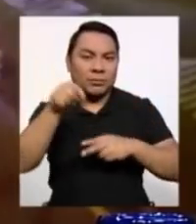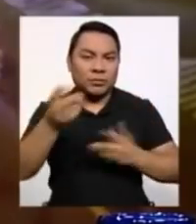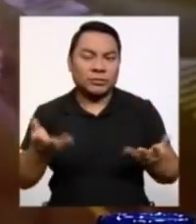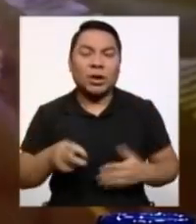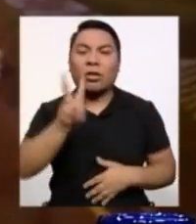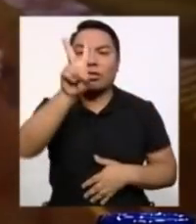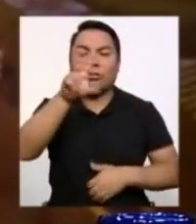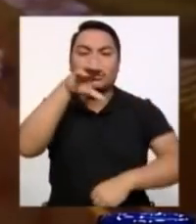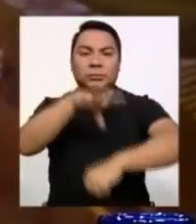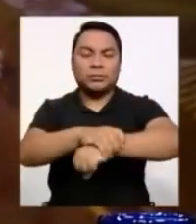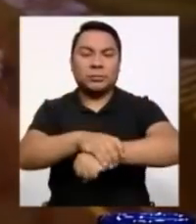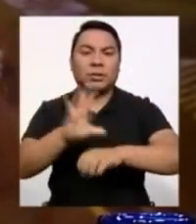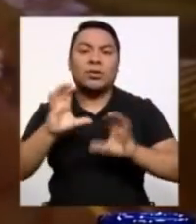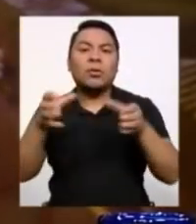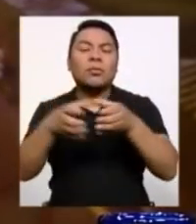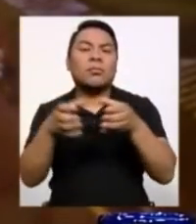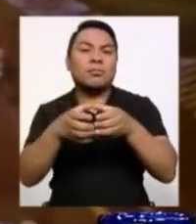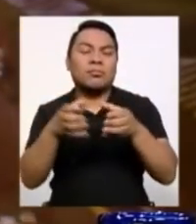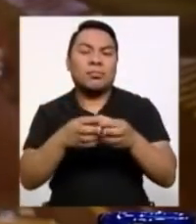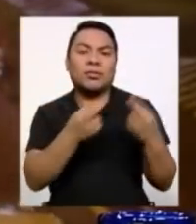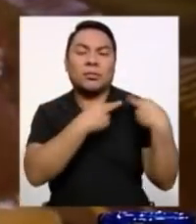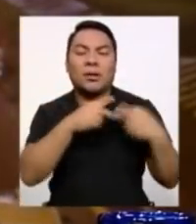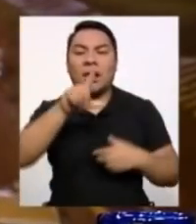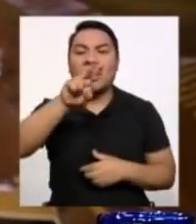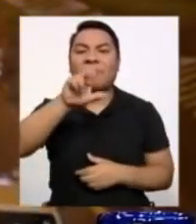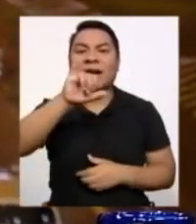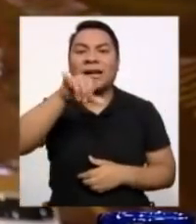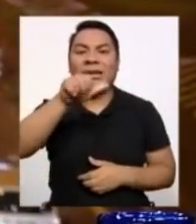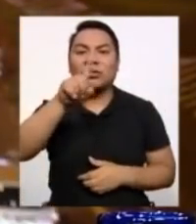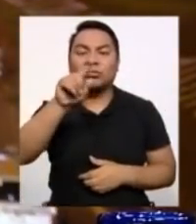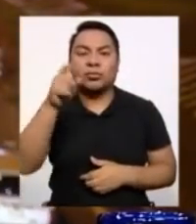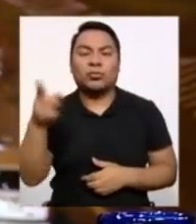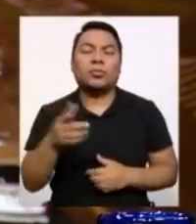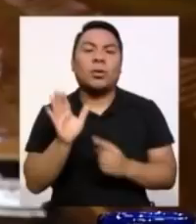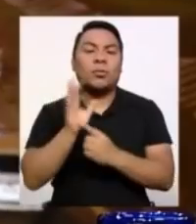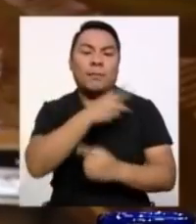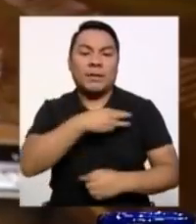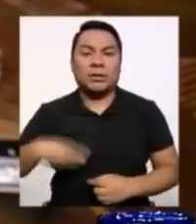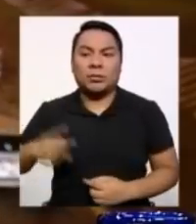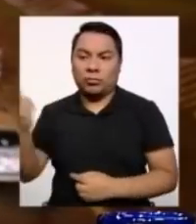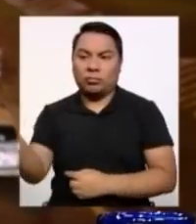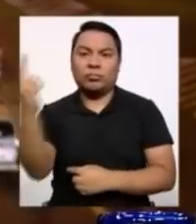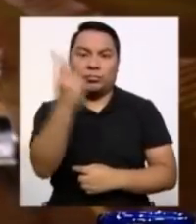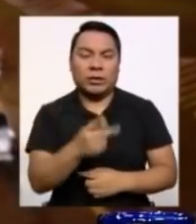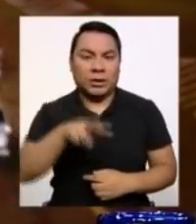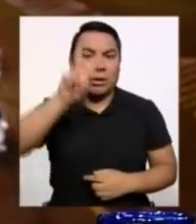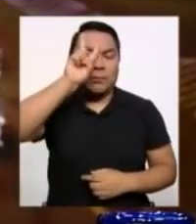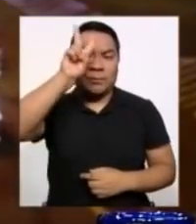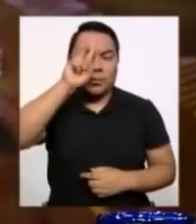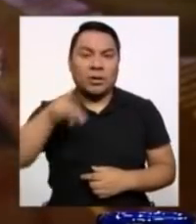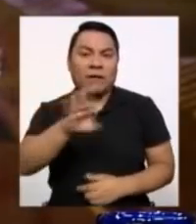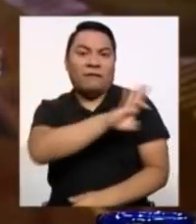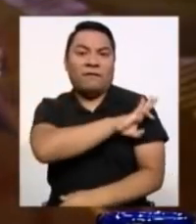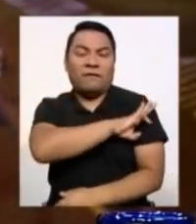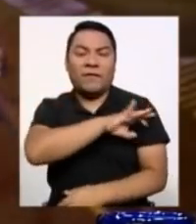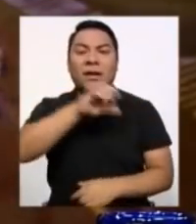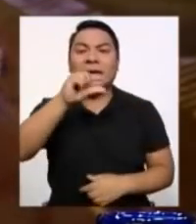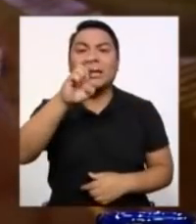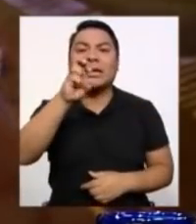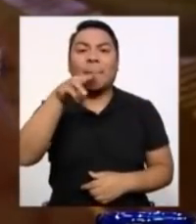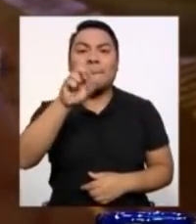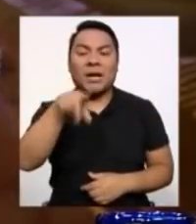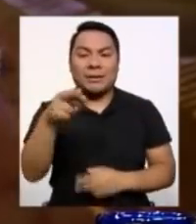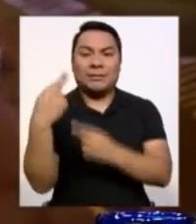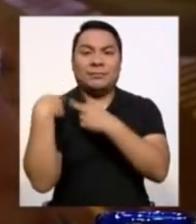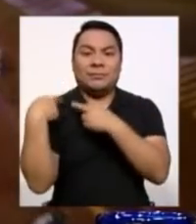Dos detenidos por la operación Lava Jato fueron interrogados por representantes del Ministerio Público de Perú. El fiscal Germán Juárez, encargado